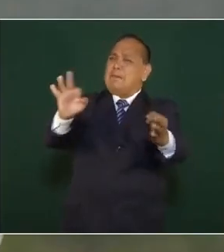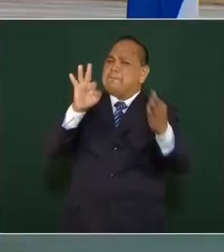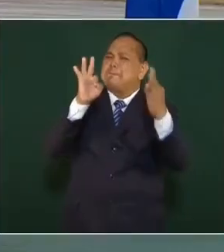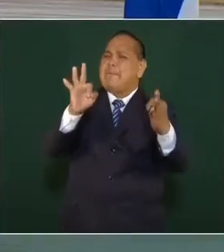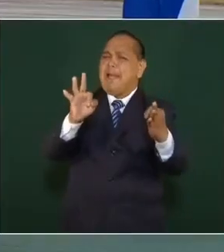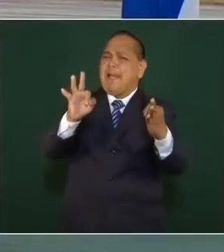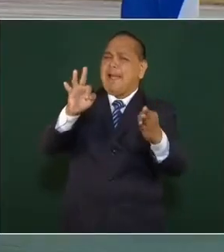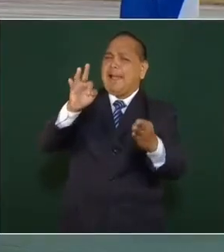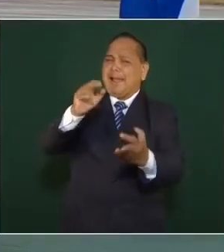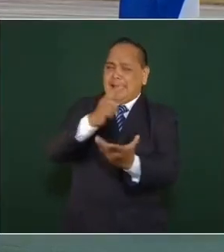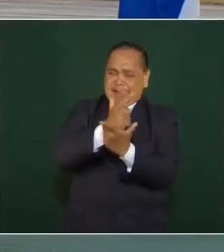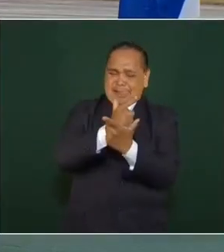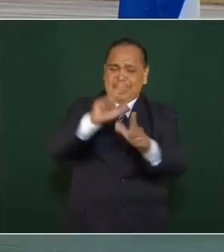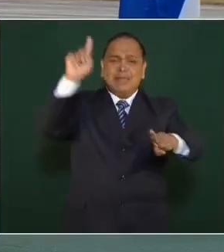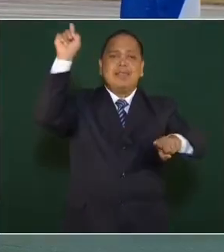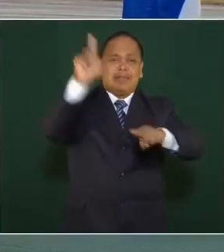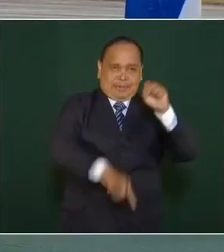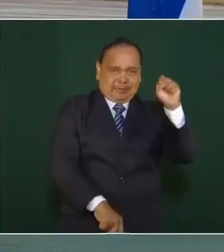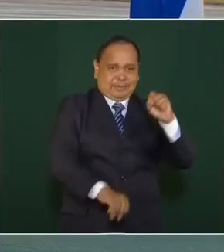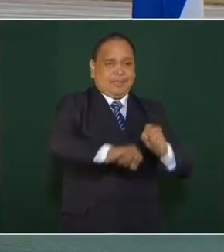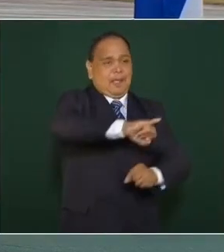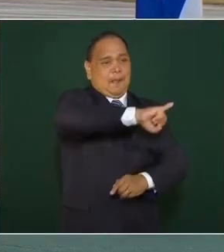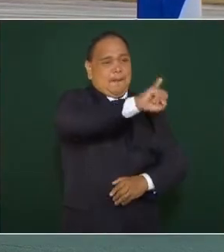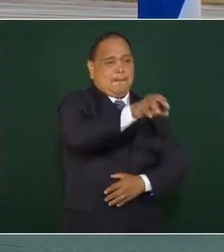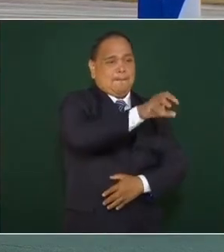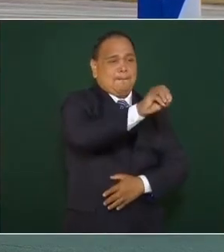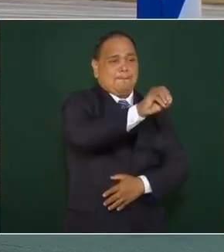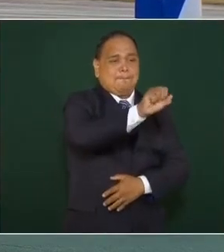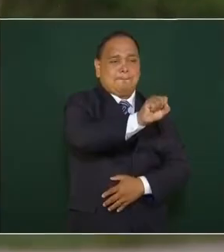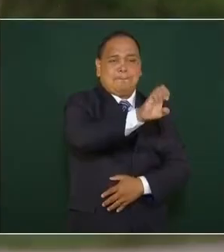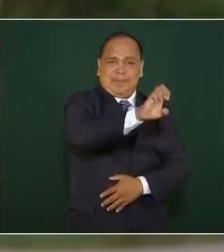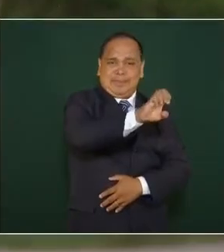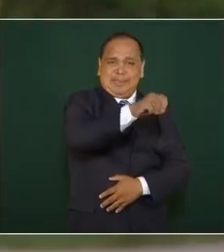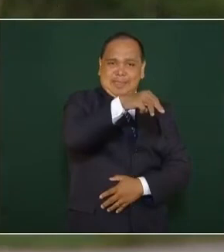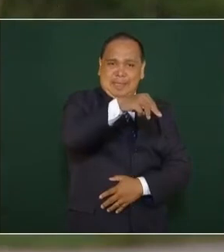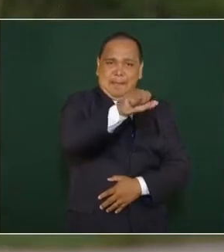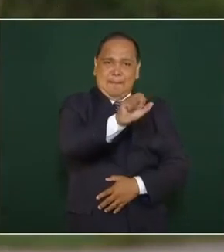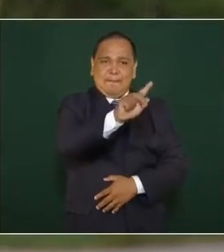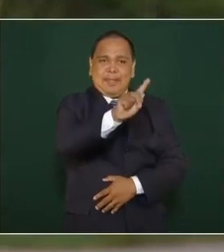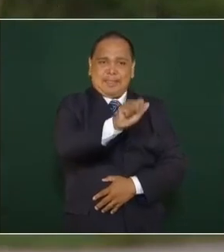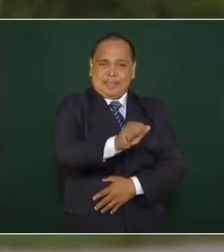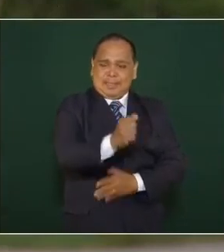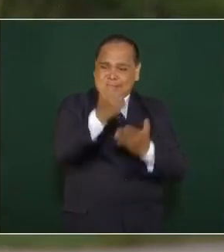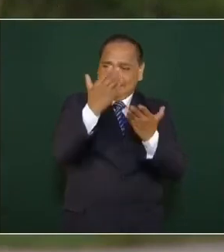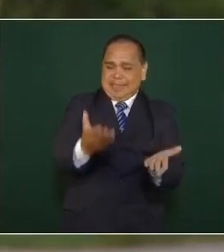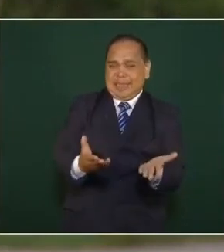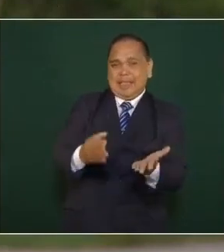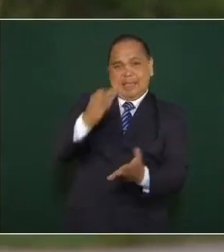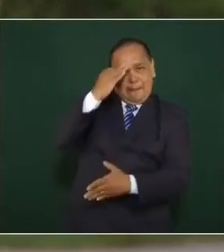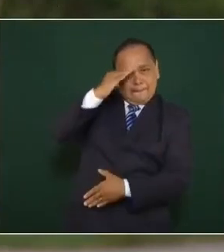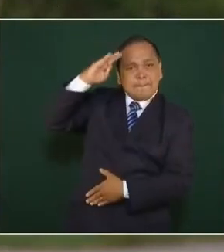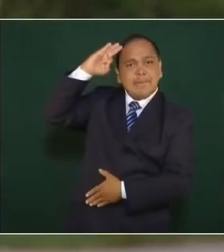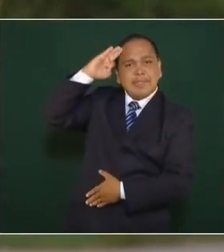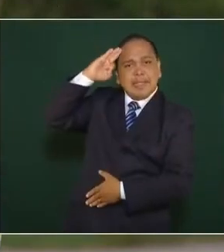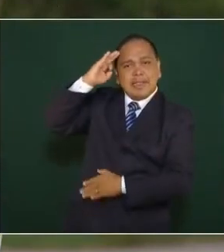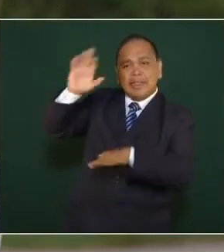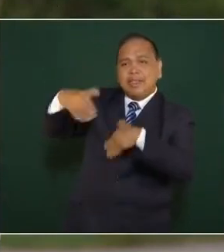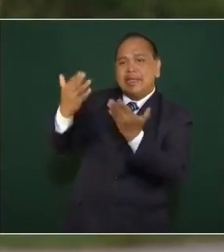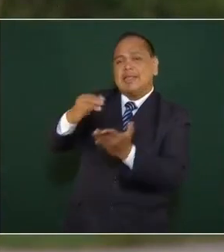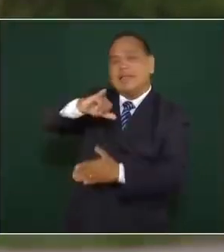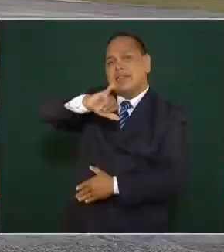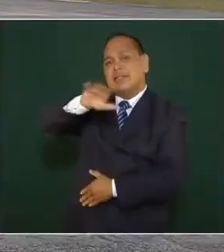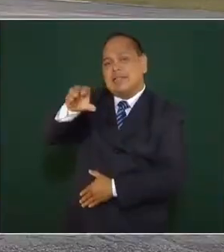conquistarla. Desde José Martí hasta Fidel Castro, Raúl El Che y la generación del